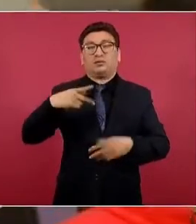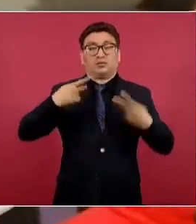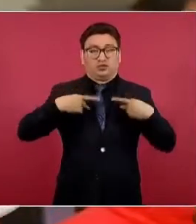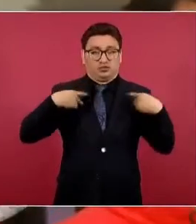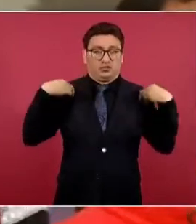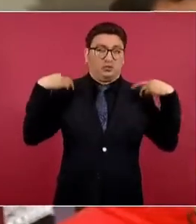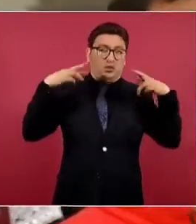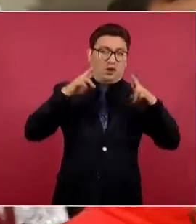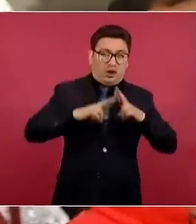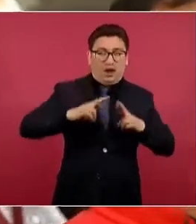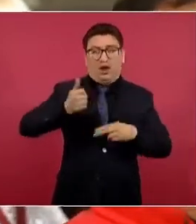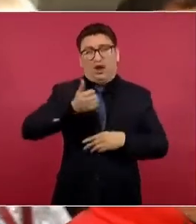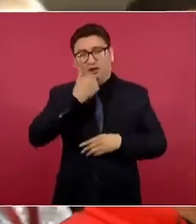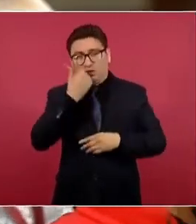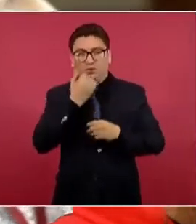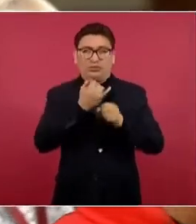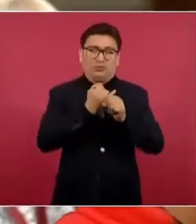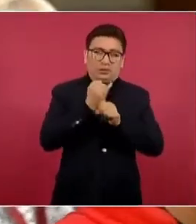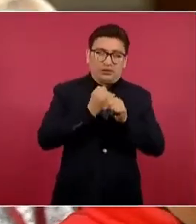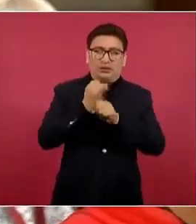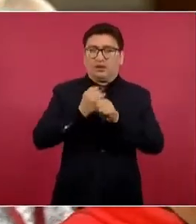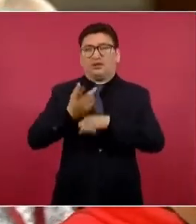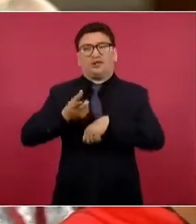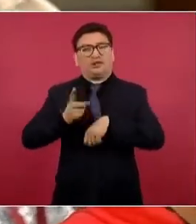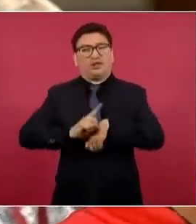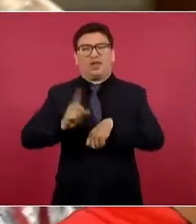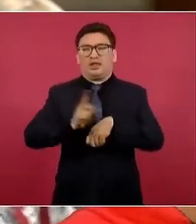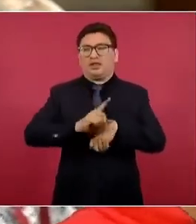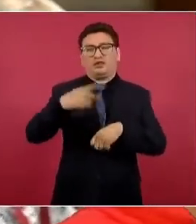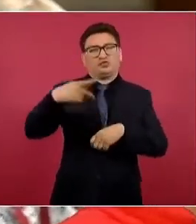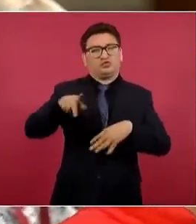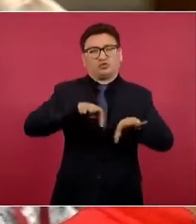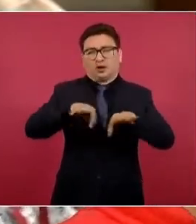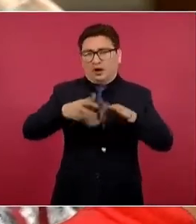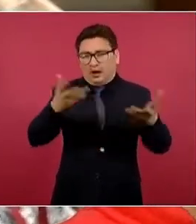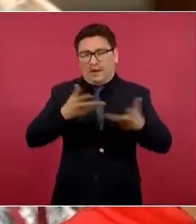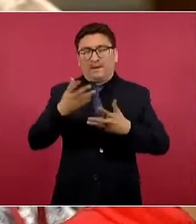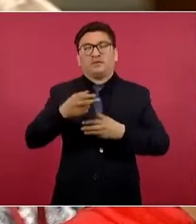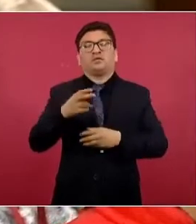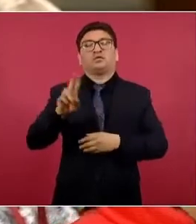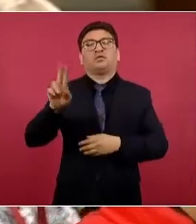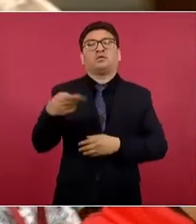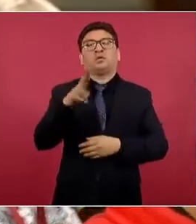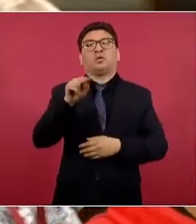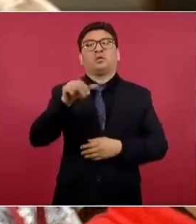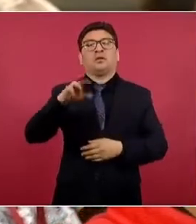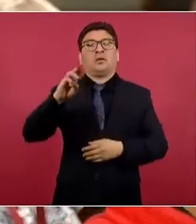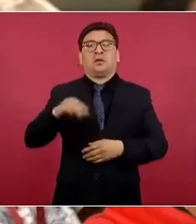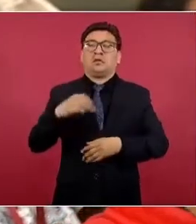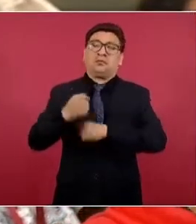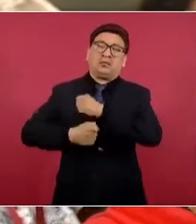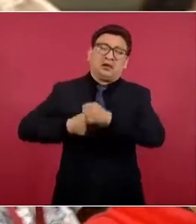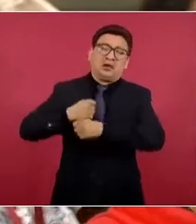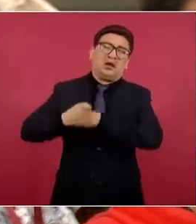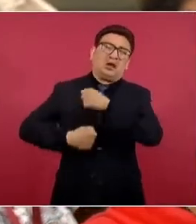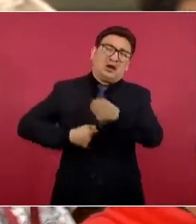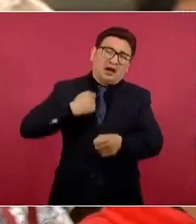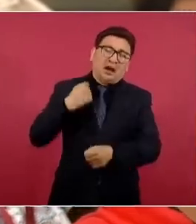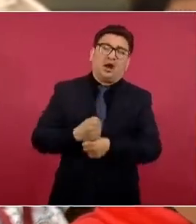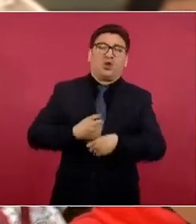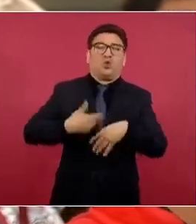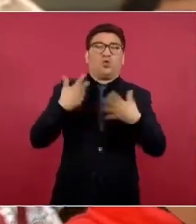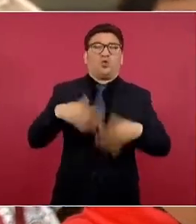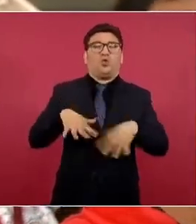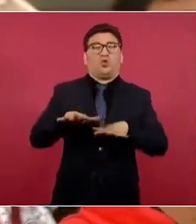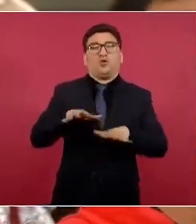profesores, alumnos, investigadores que diariamente pues hacen y que la han colocado ya desde hace varios años como referente